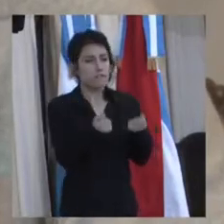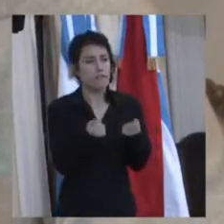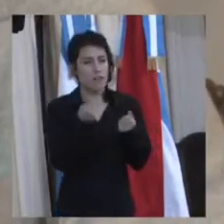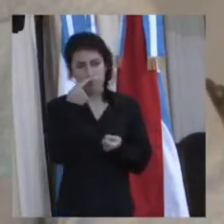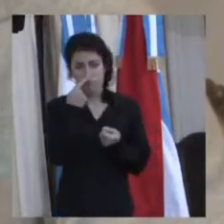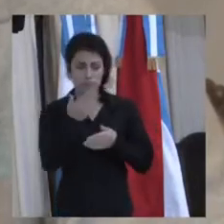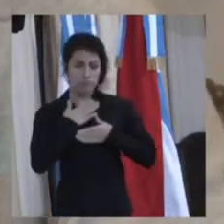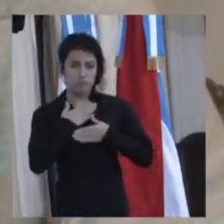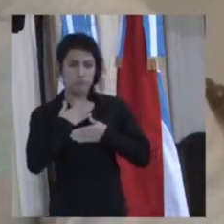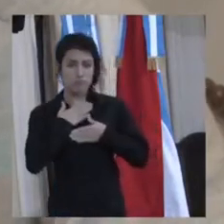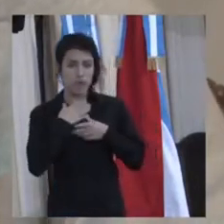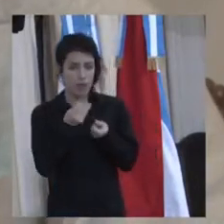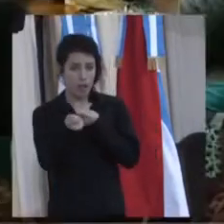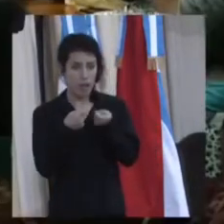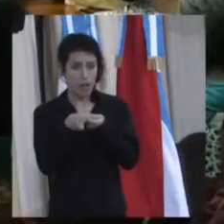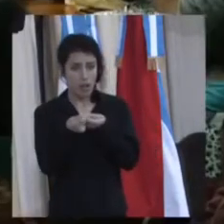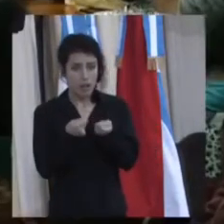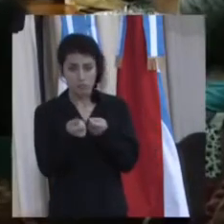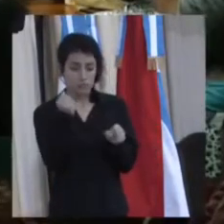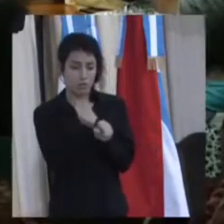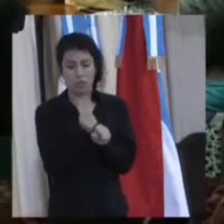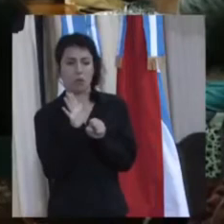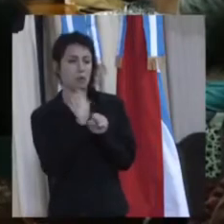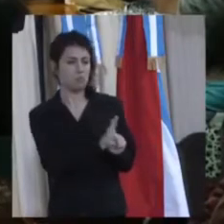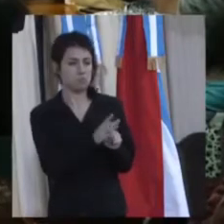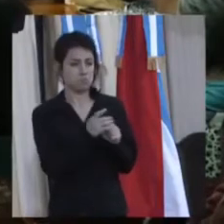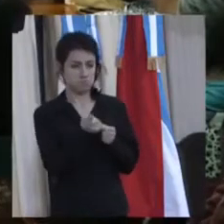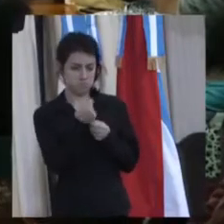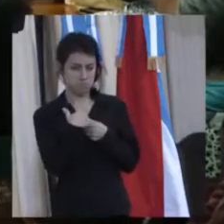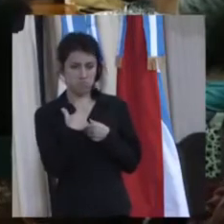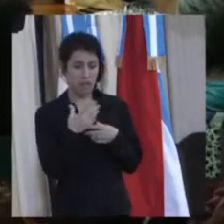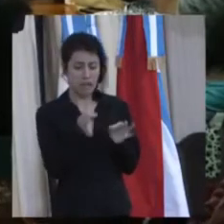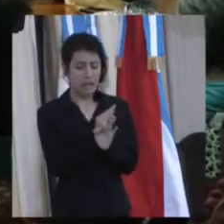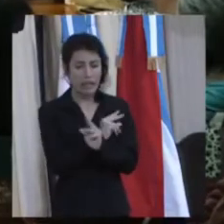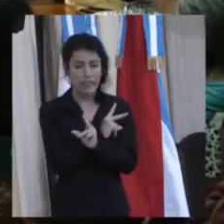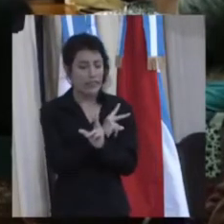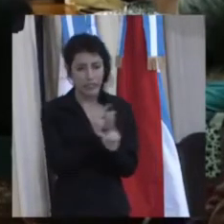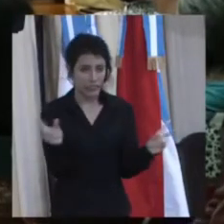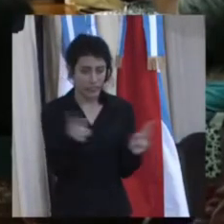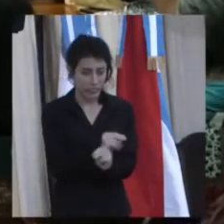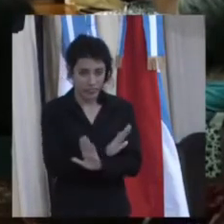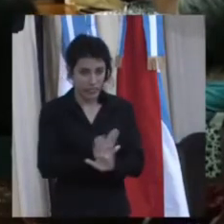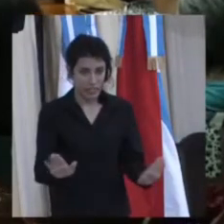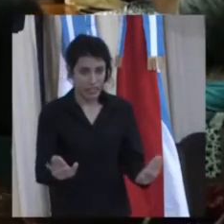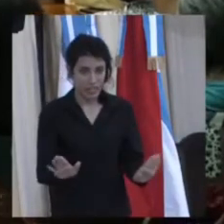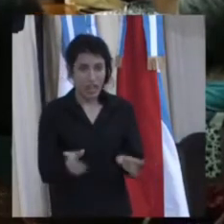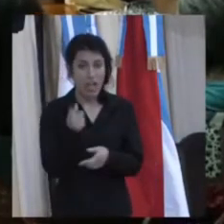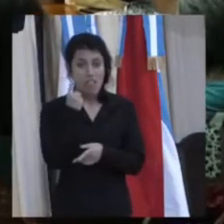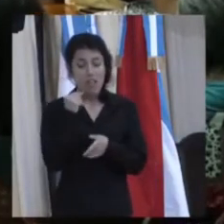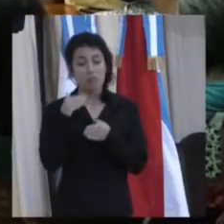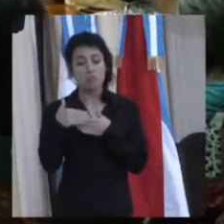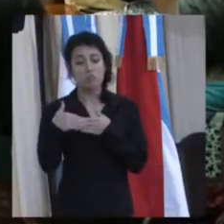capitalistas en detrimento de los expoliados trabajadores. No dejaban nada en pie, pero agregaban unos días más